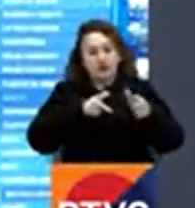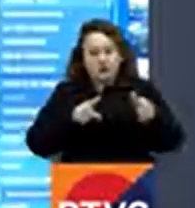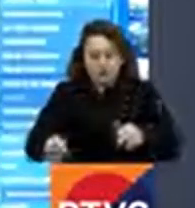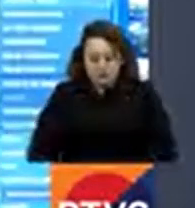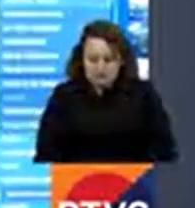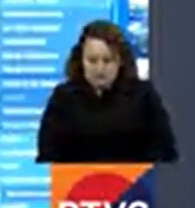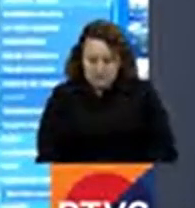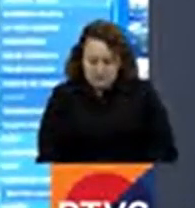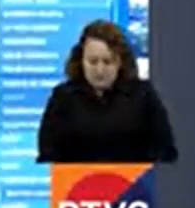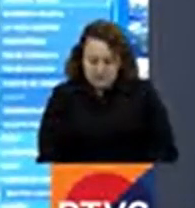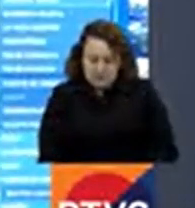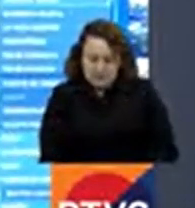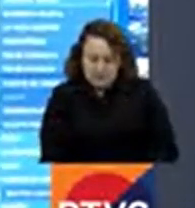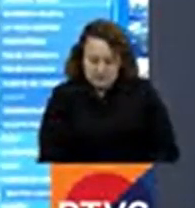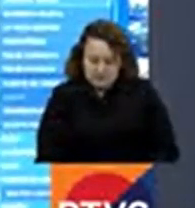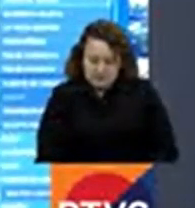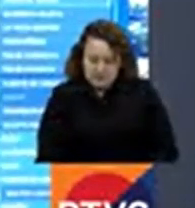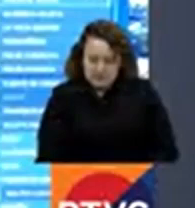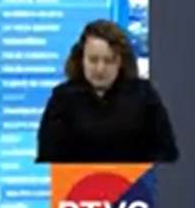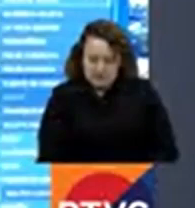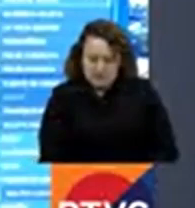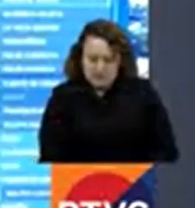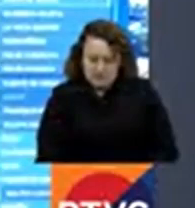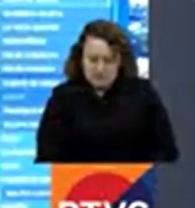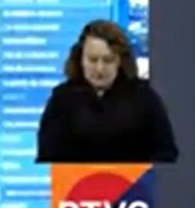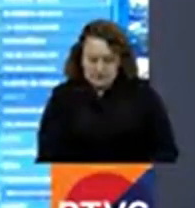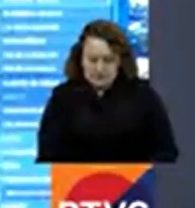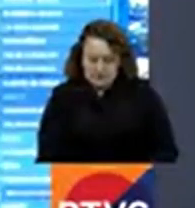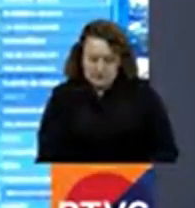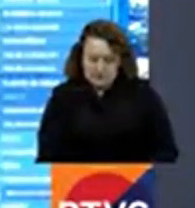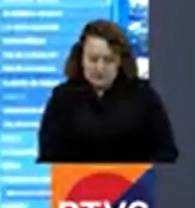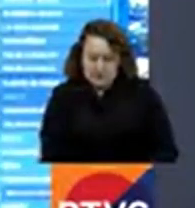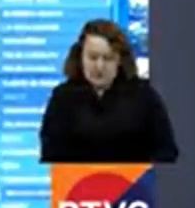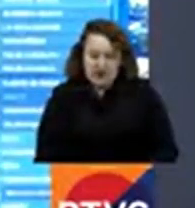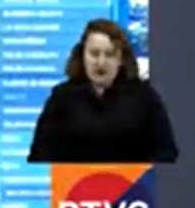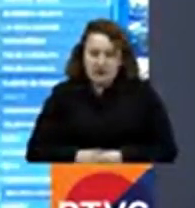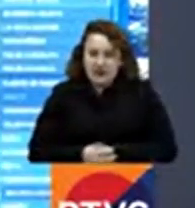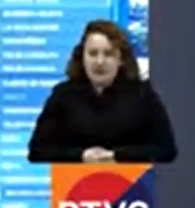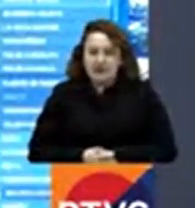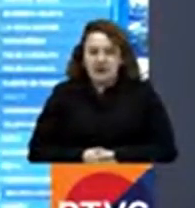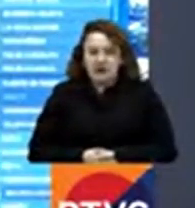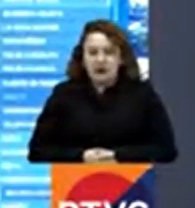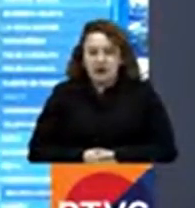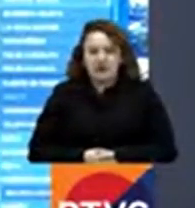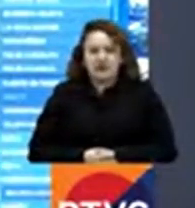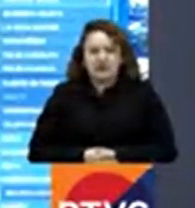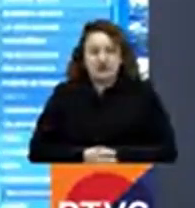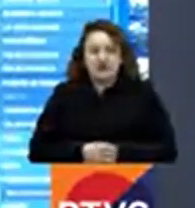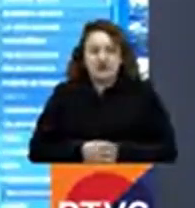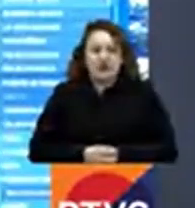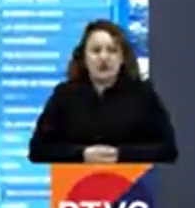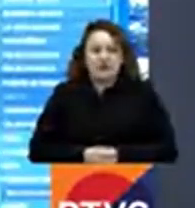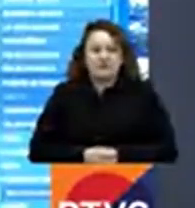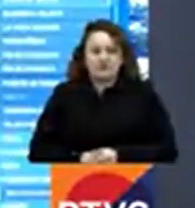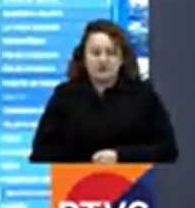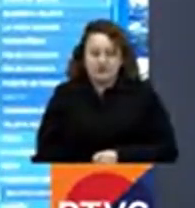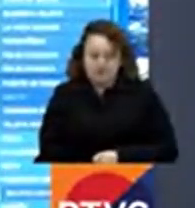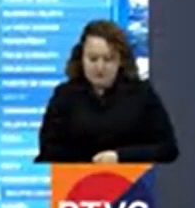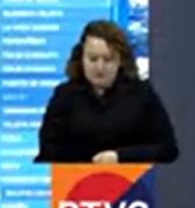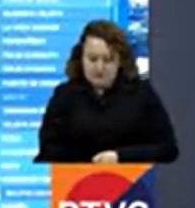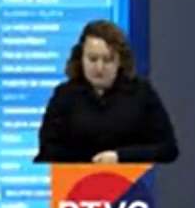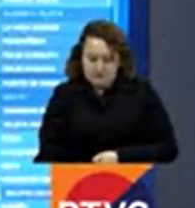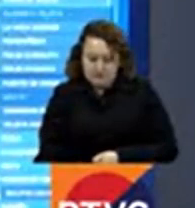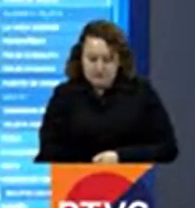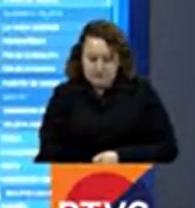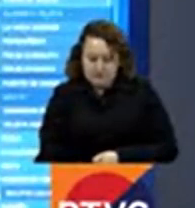de Monitoreo de Tránsito de la Policía con Estefany Valencia para conocer la situación en diferentes vías del país. Estefany, buenas noches.